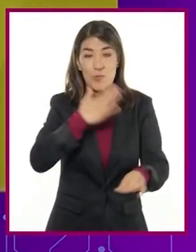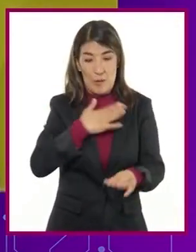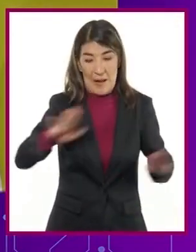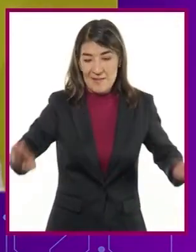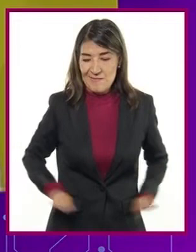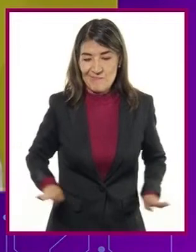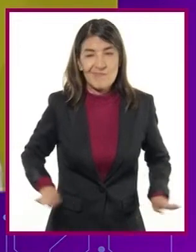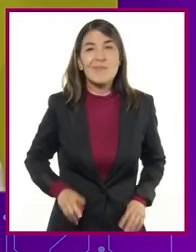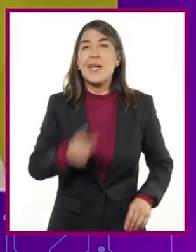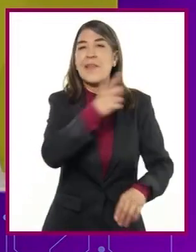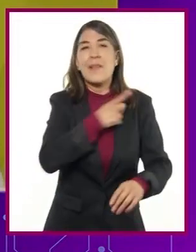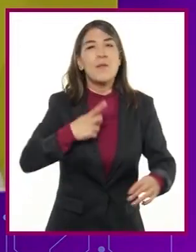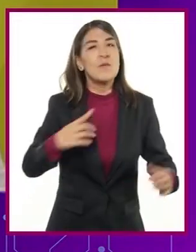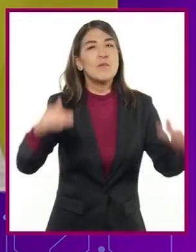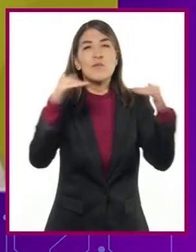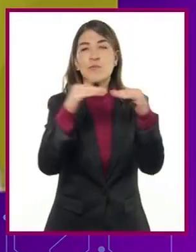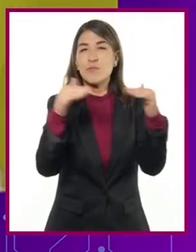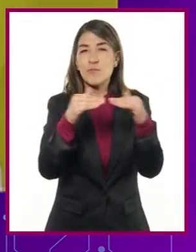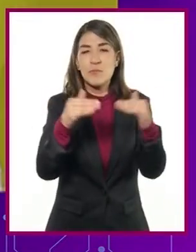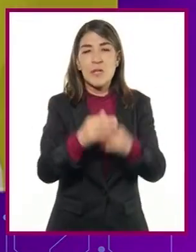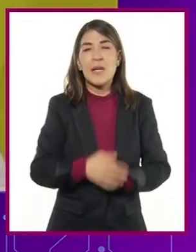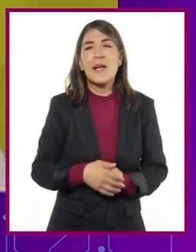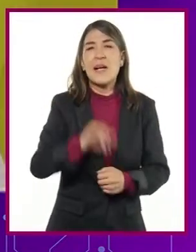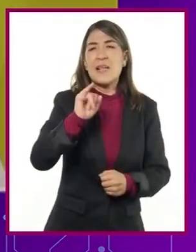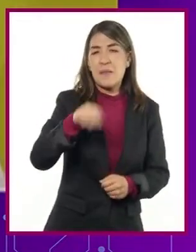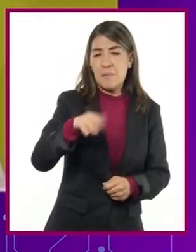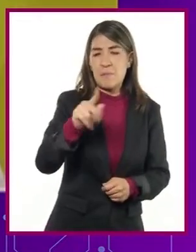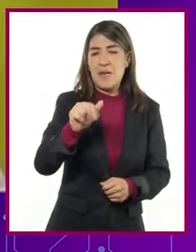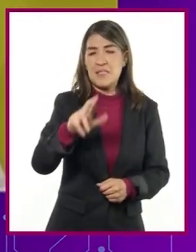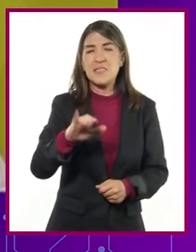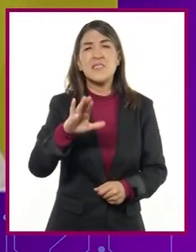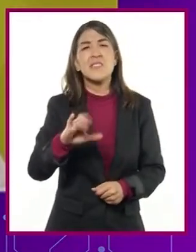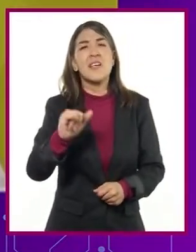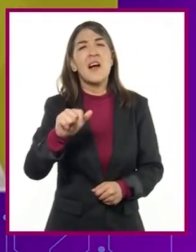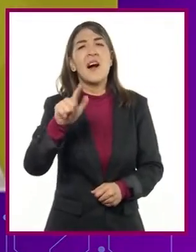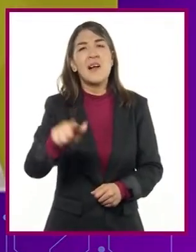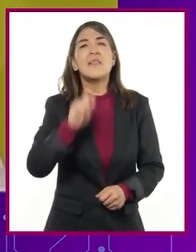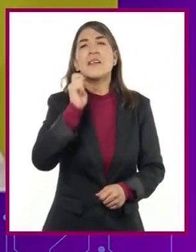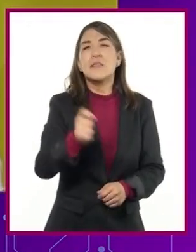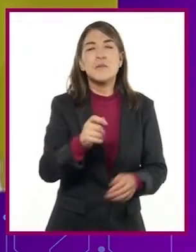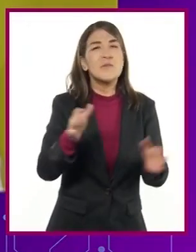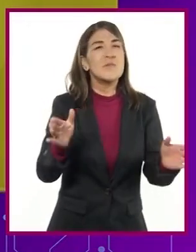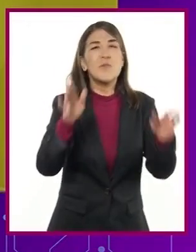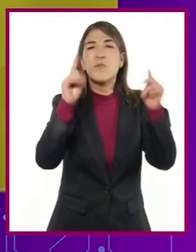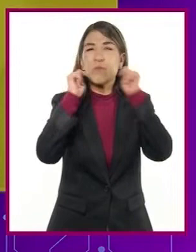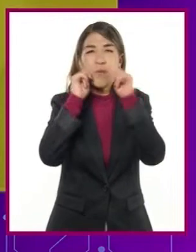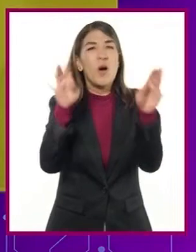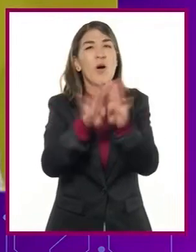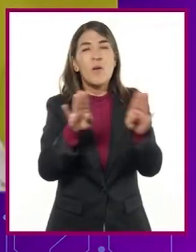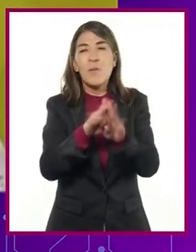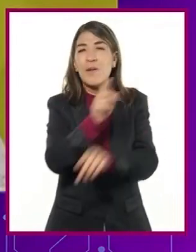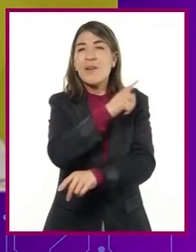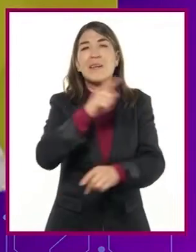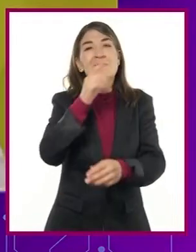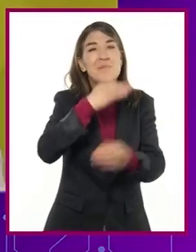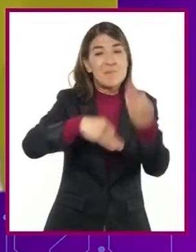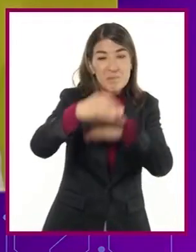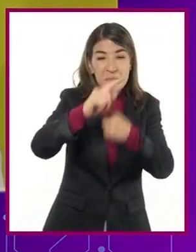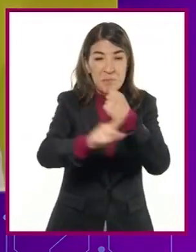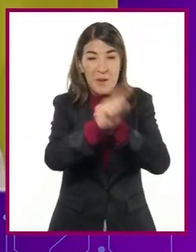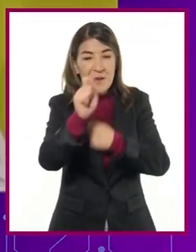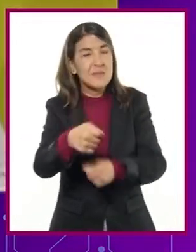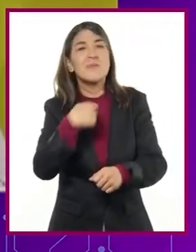imparcialidad. El ser imparcial significa que a pesar de todo y de todos, debo ser objetivo al tratar un